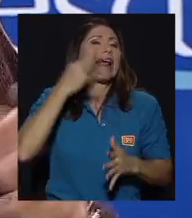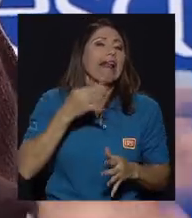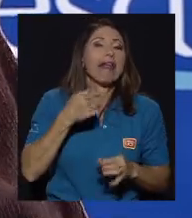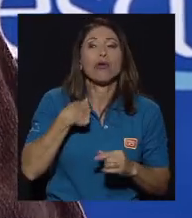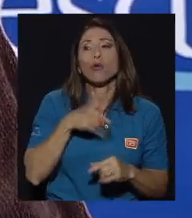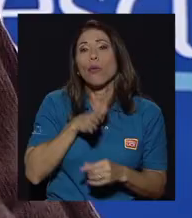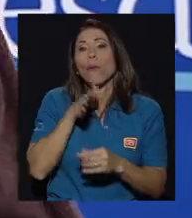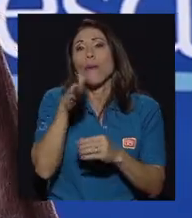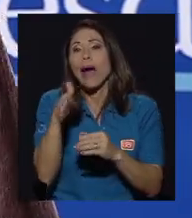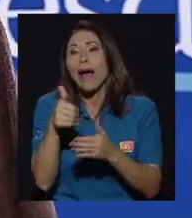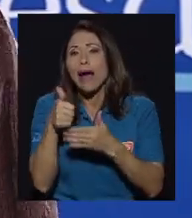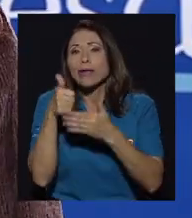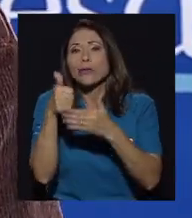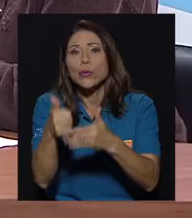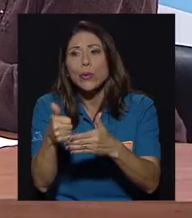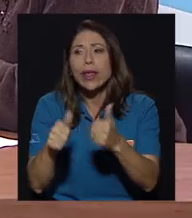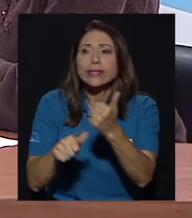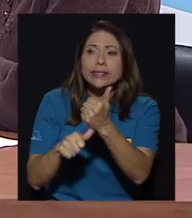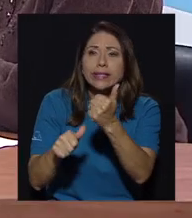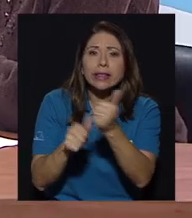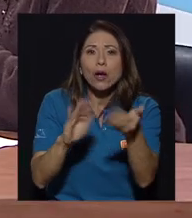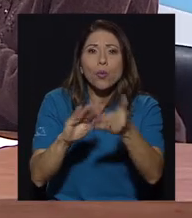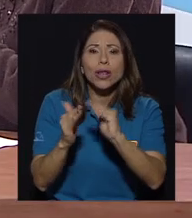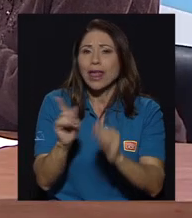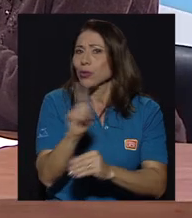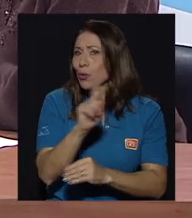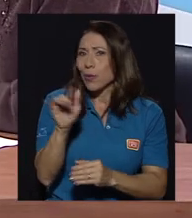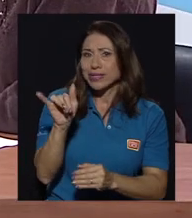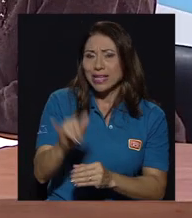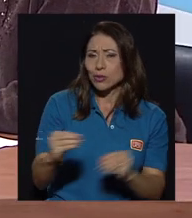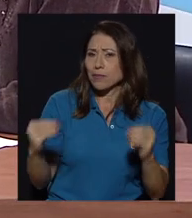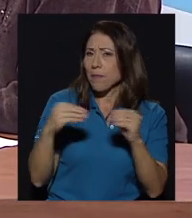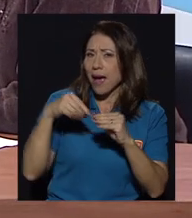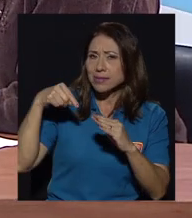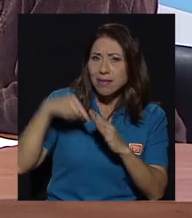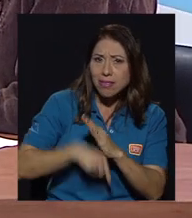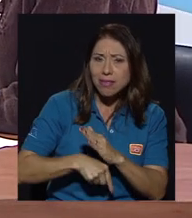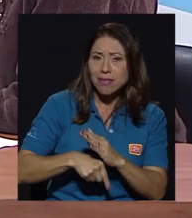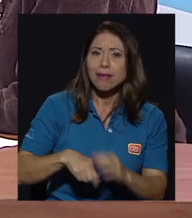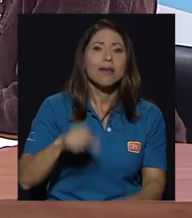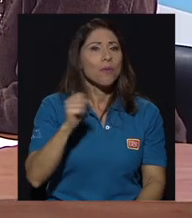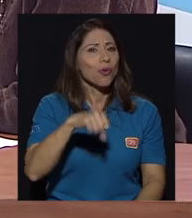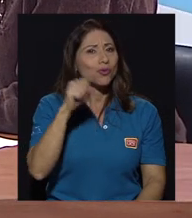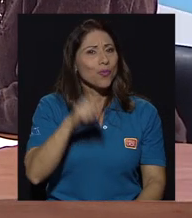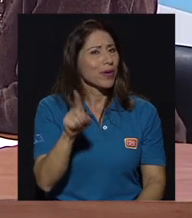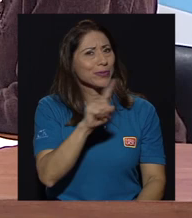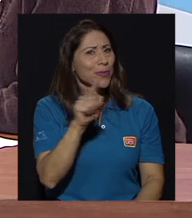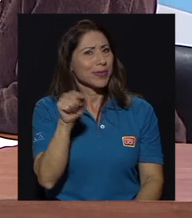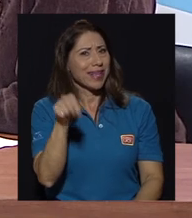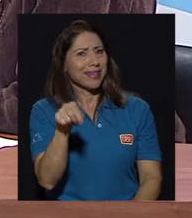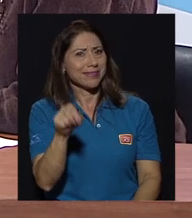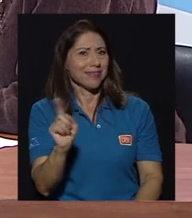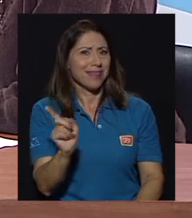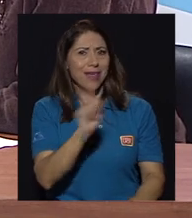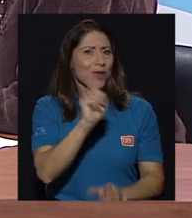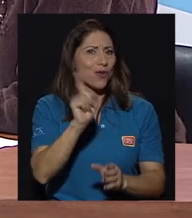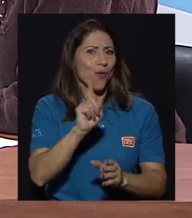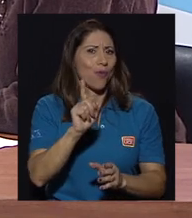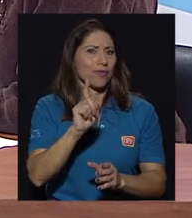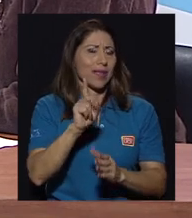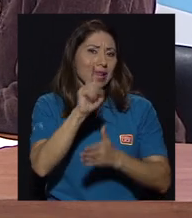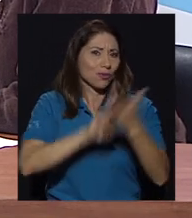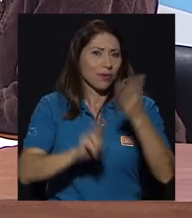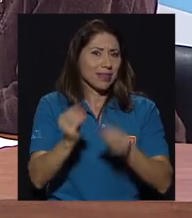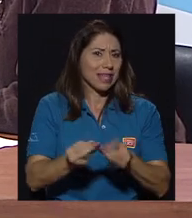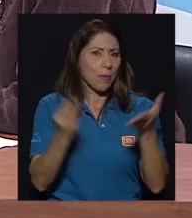ser asistencialista en comunidades no es eso y va mucho más allá de eso por supuesto es que no está concebido esa manera ni tampoco el rol